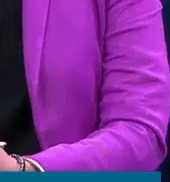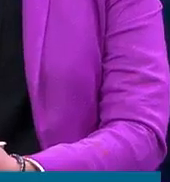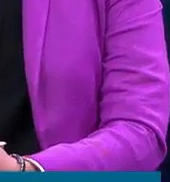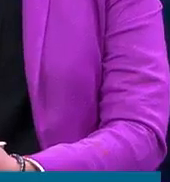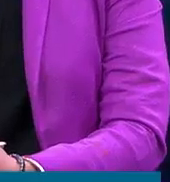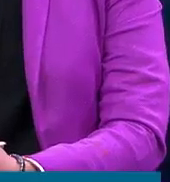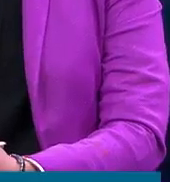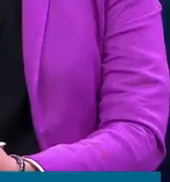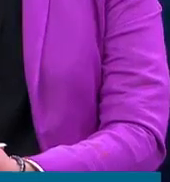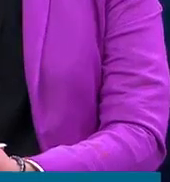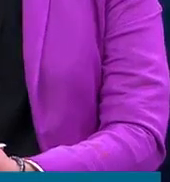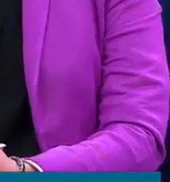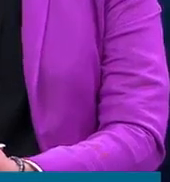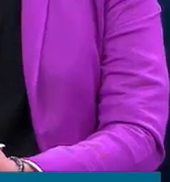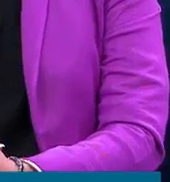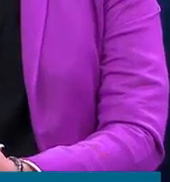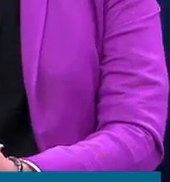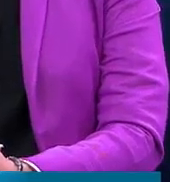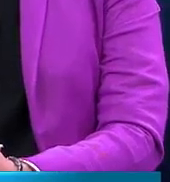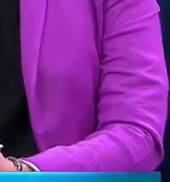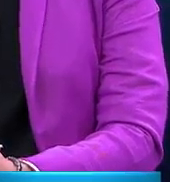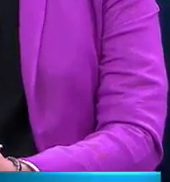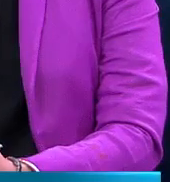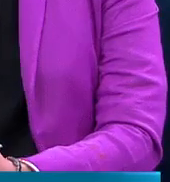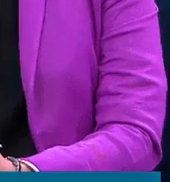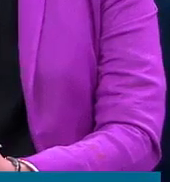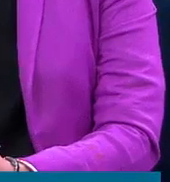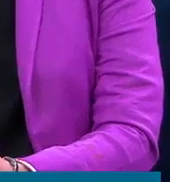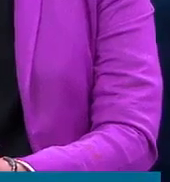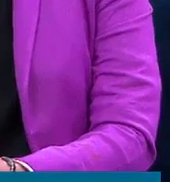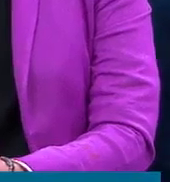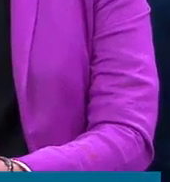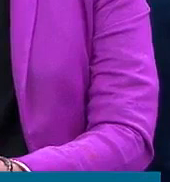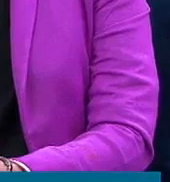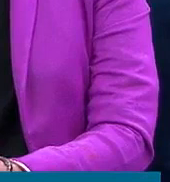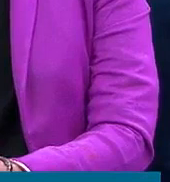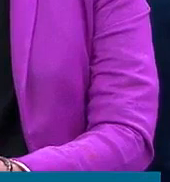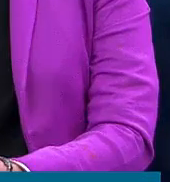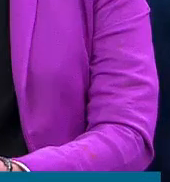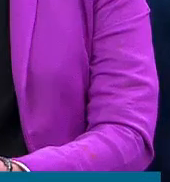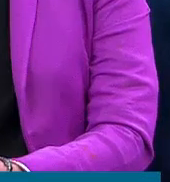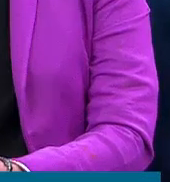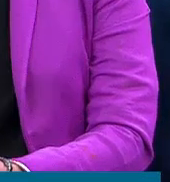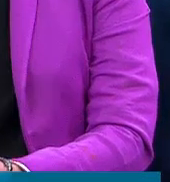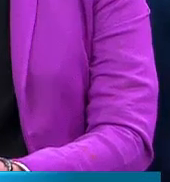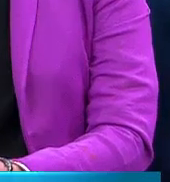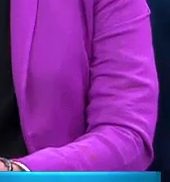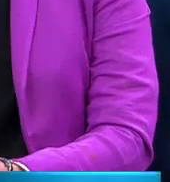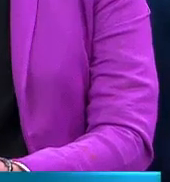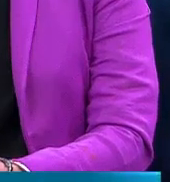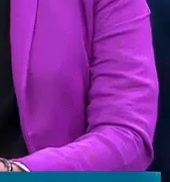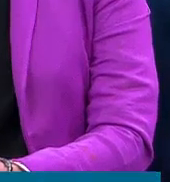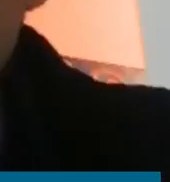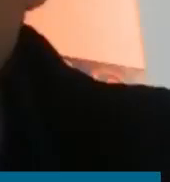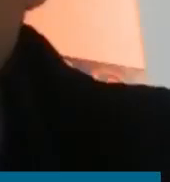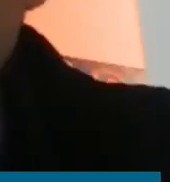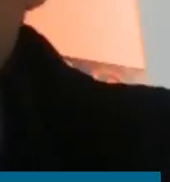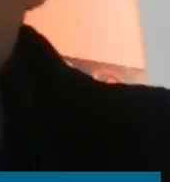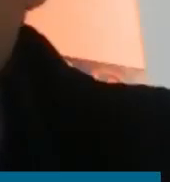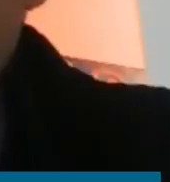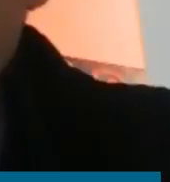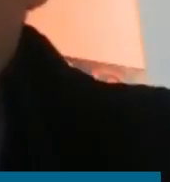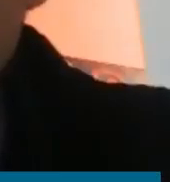que tiene una gran audiencia nacional e internacional. Bien, es muy importante, Eduardo,